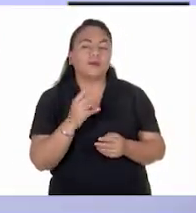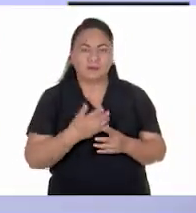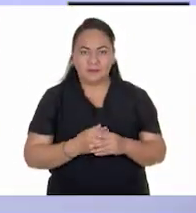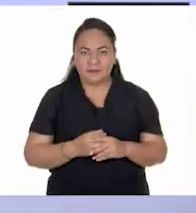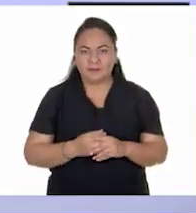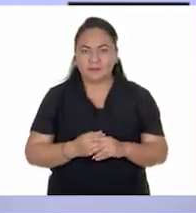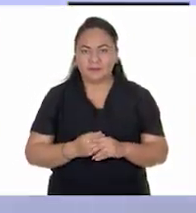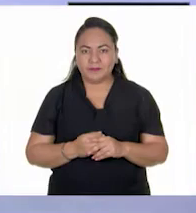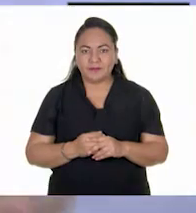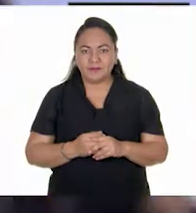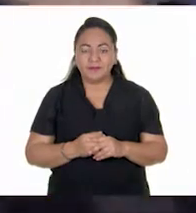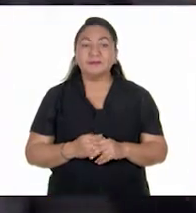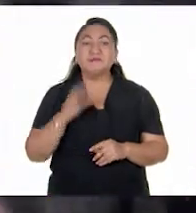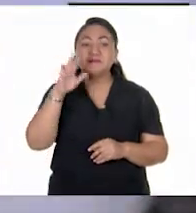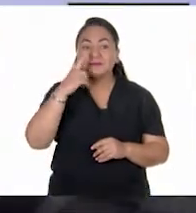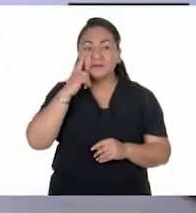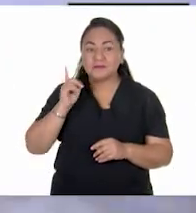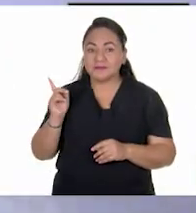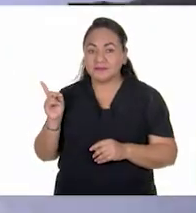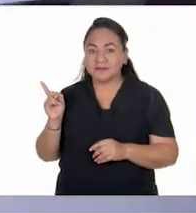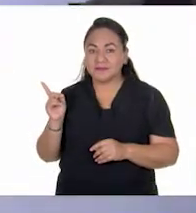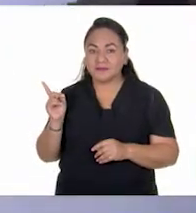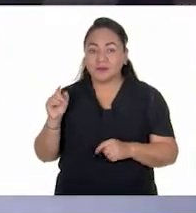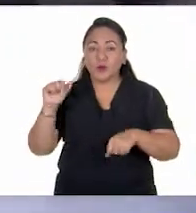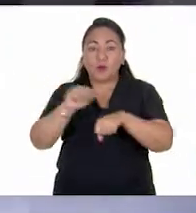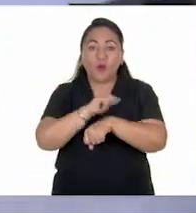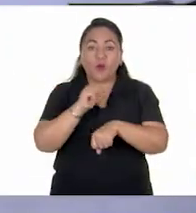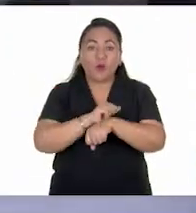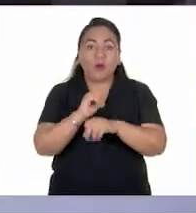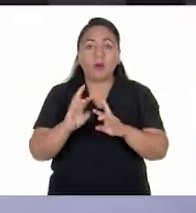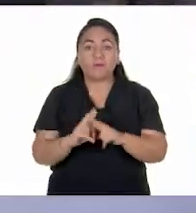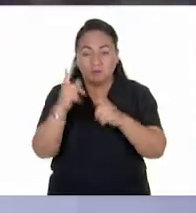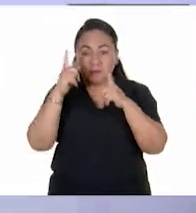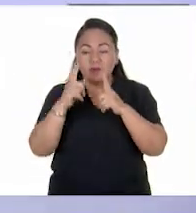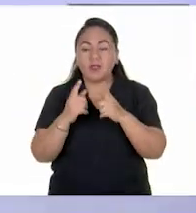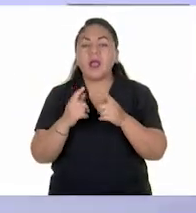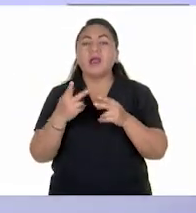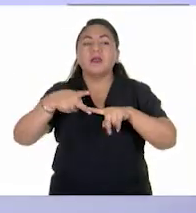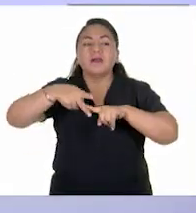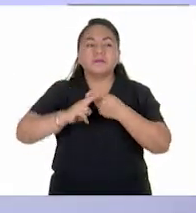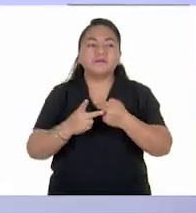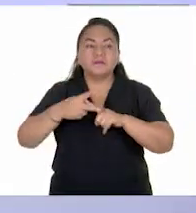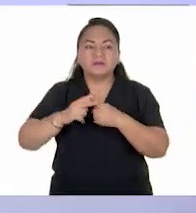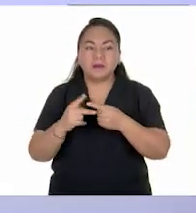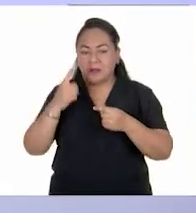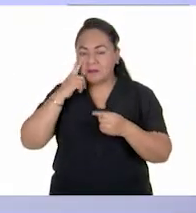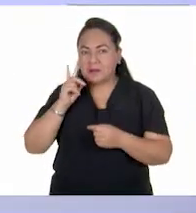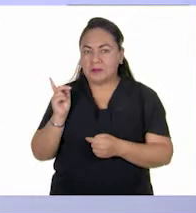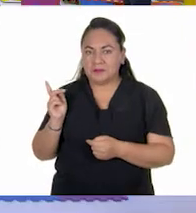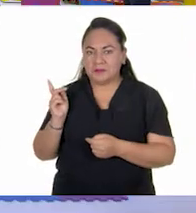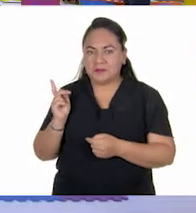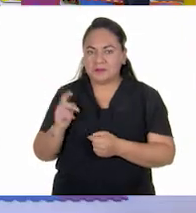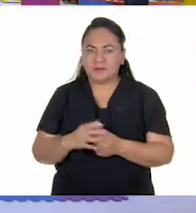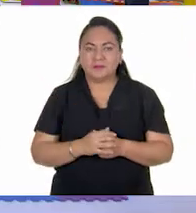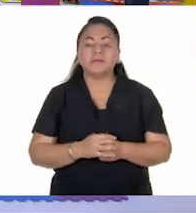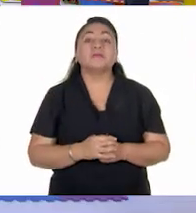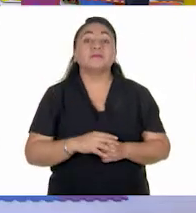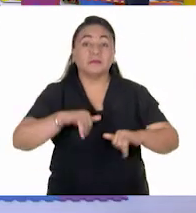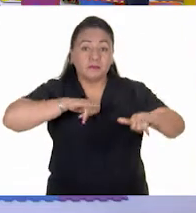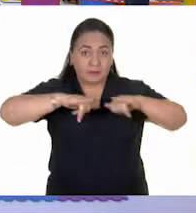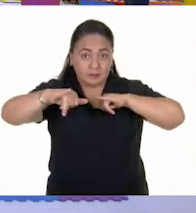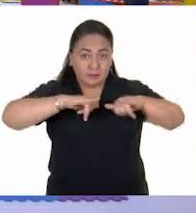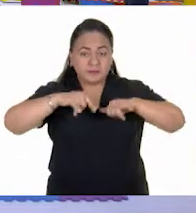Ahí está, un coche que se ve como que está descompuesto sacando humo y una herramienta. Muy bien. En los